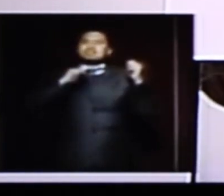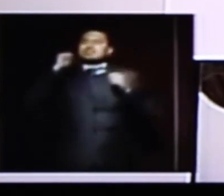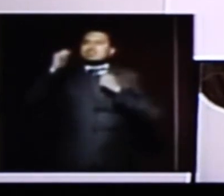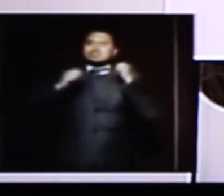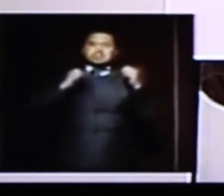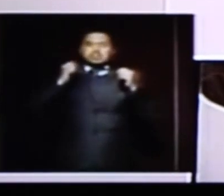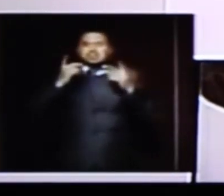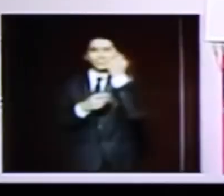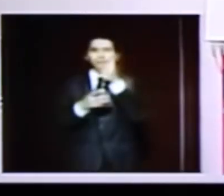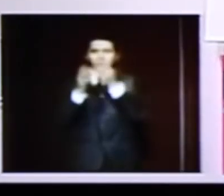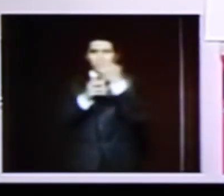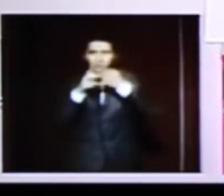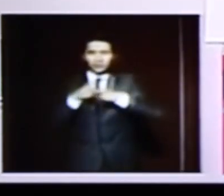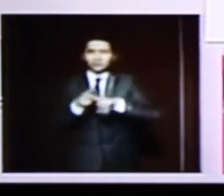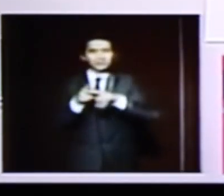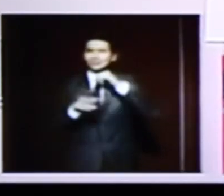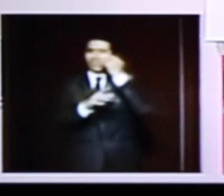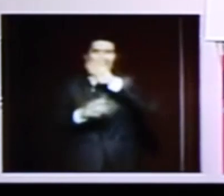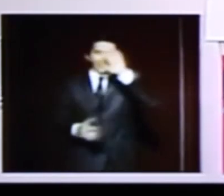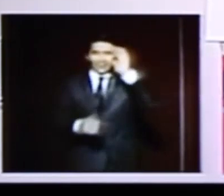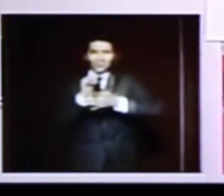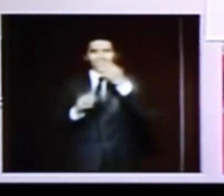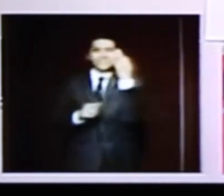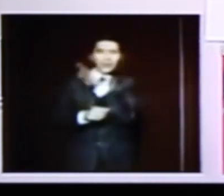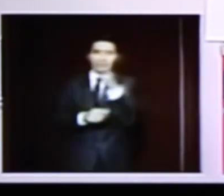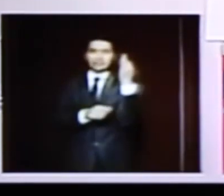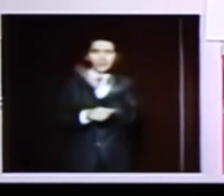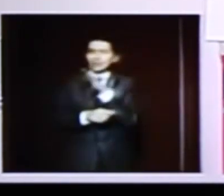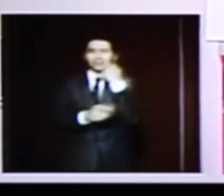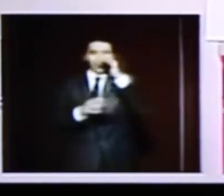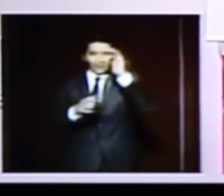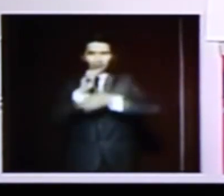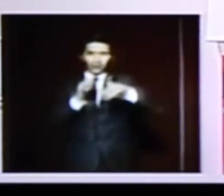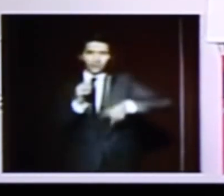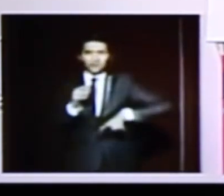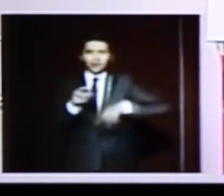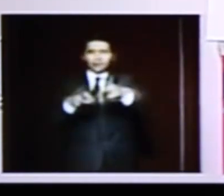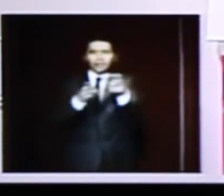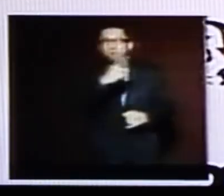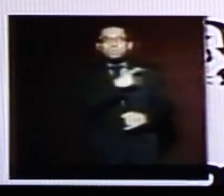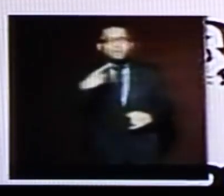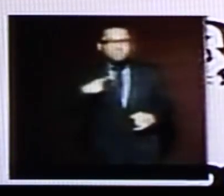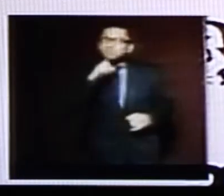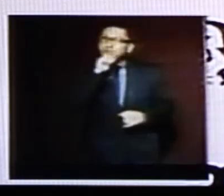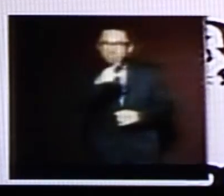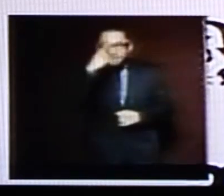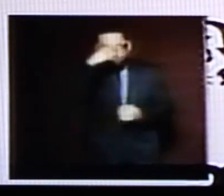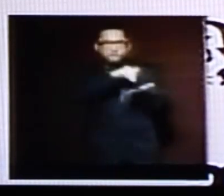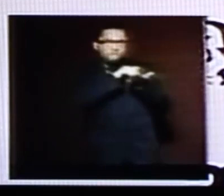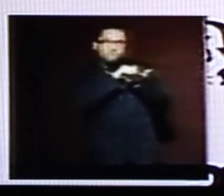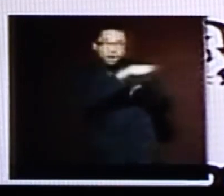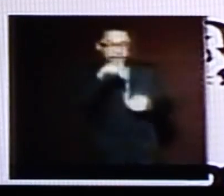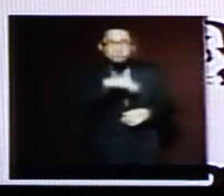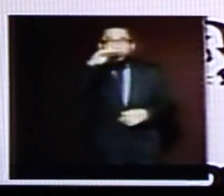equivocada esa mirada queremos que acabe la falsedad queremos que acaben los gobiernos que se han robado nuestro dinero echar fuera de